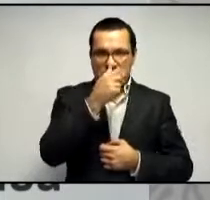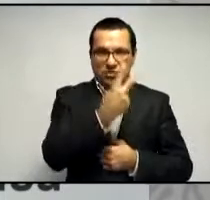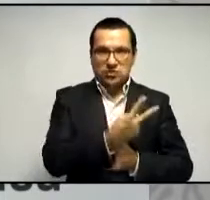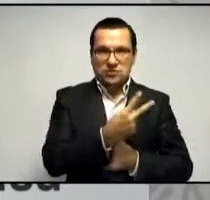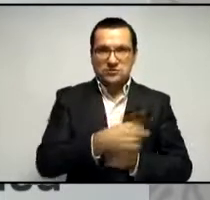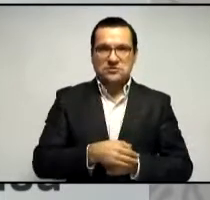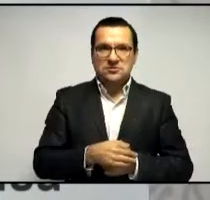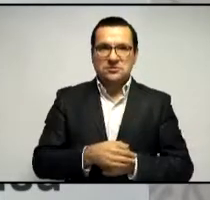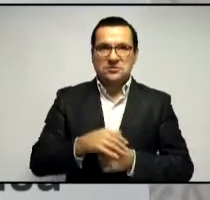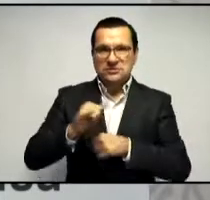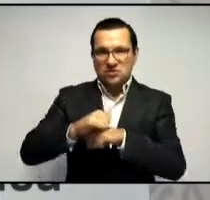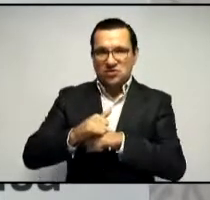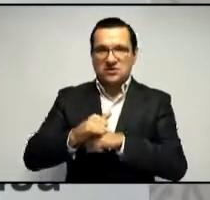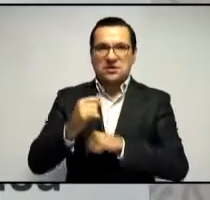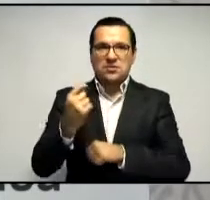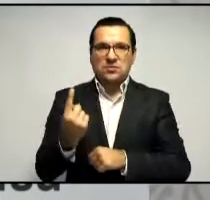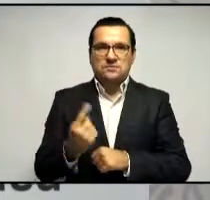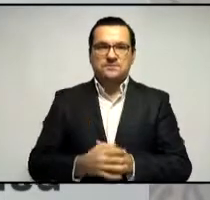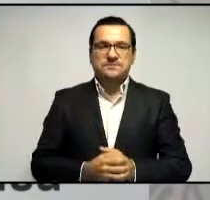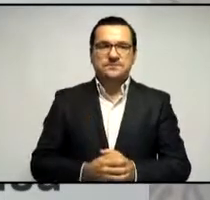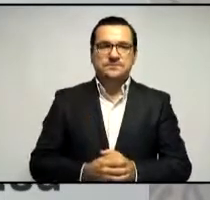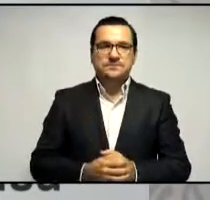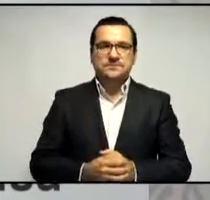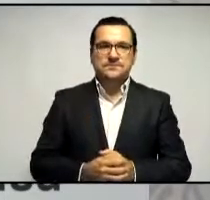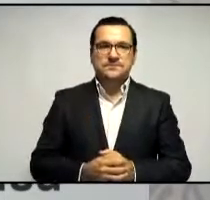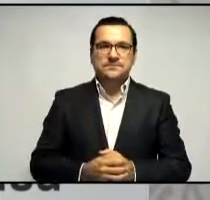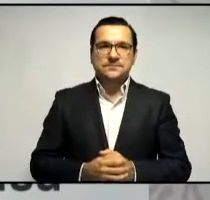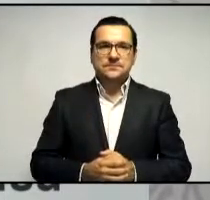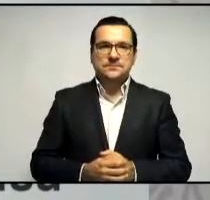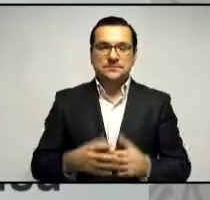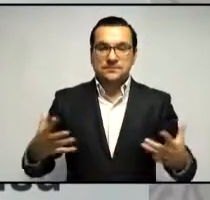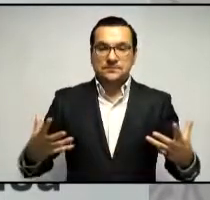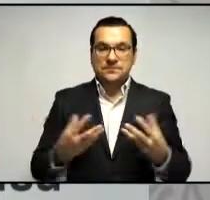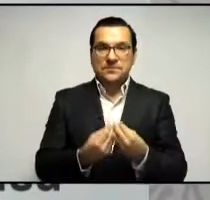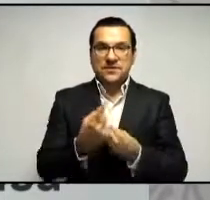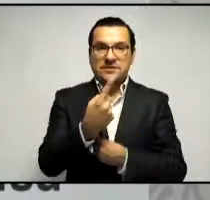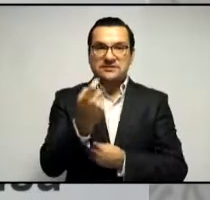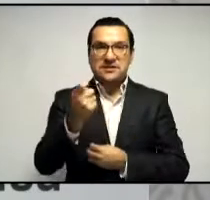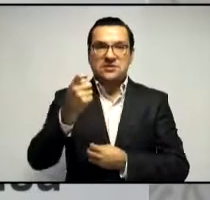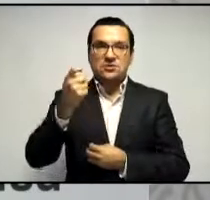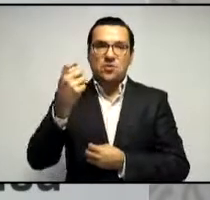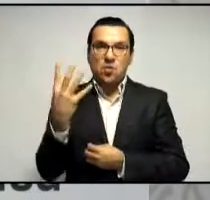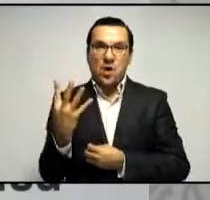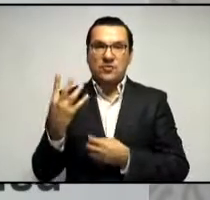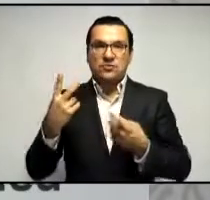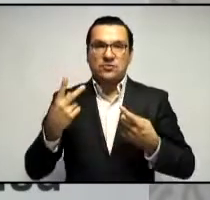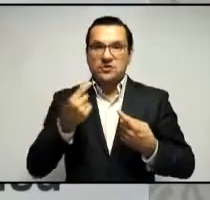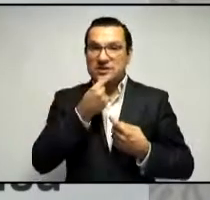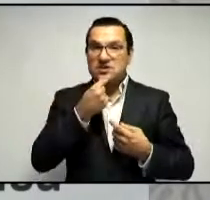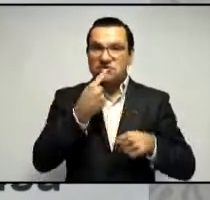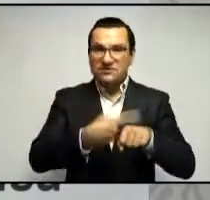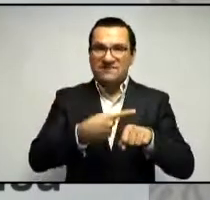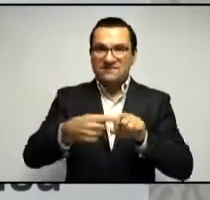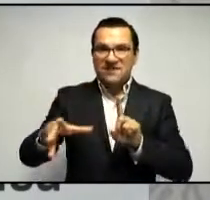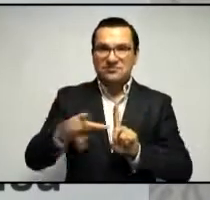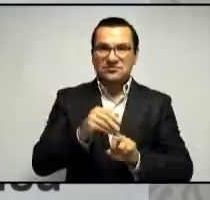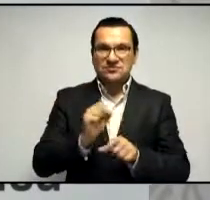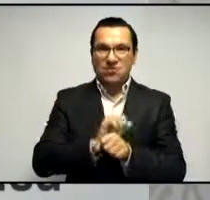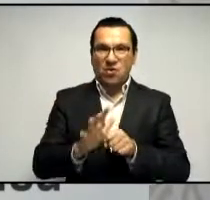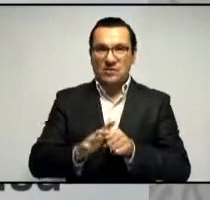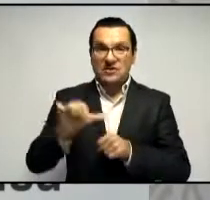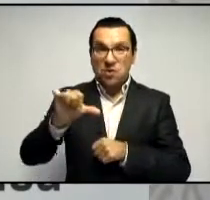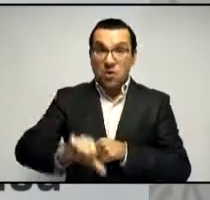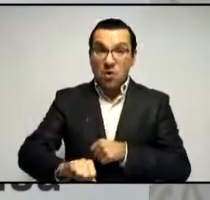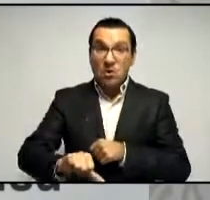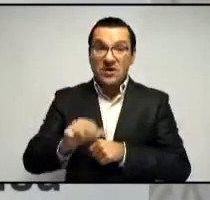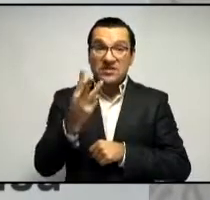2 plutarco elías calles 1 acumulándose 104 casos pediátricos hoy se confirman